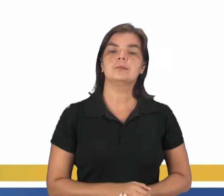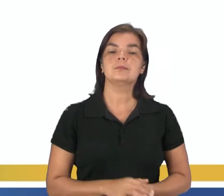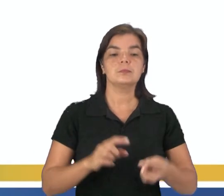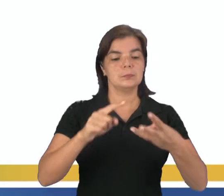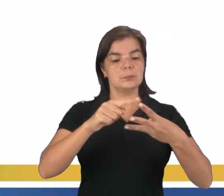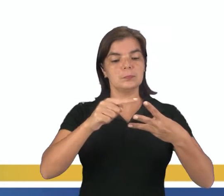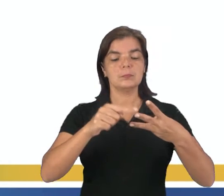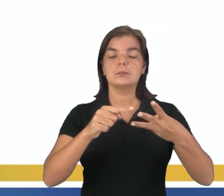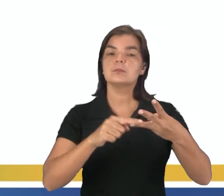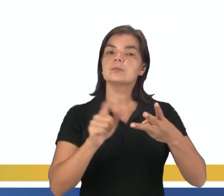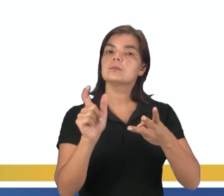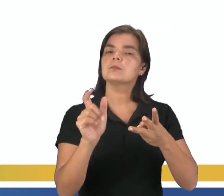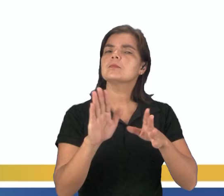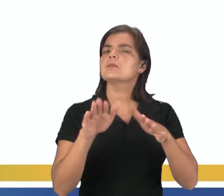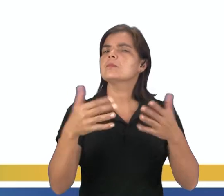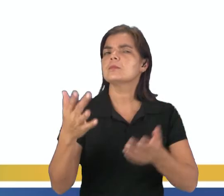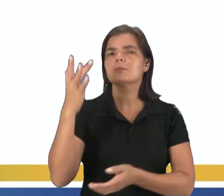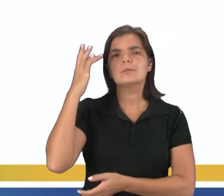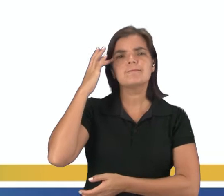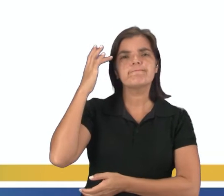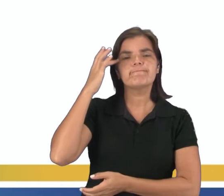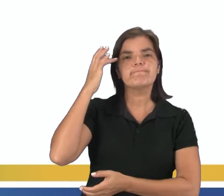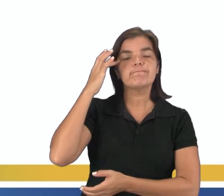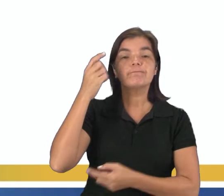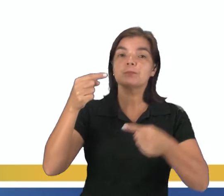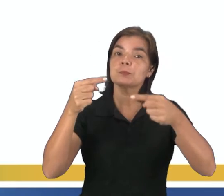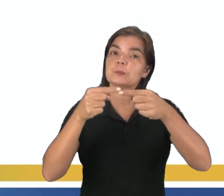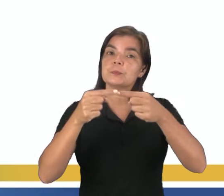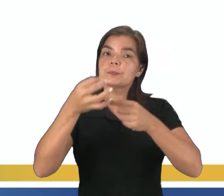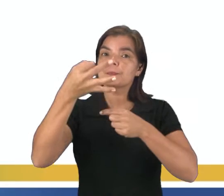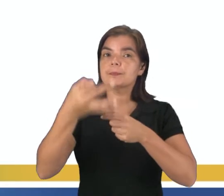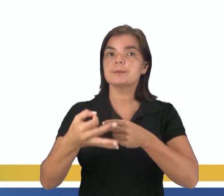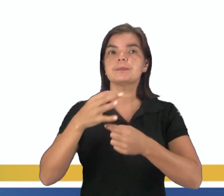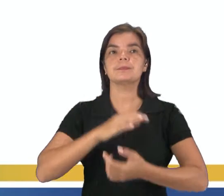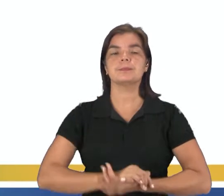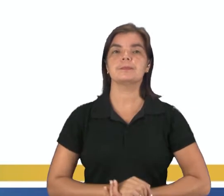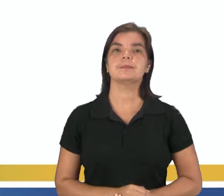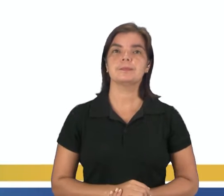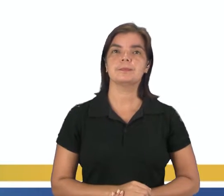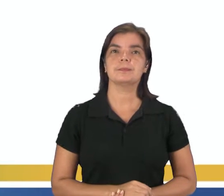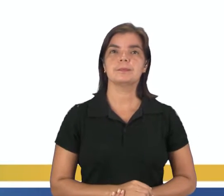Dessas três palavras, quais que vocês acham que preencheria essas duas lacunas?